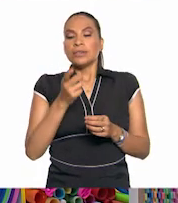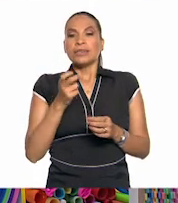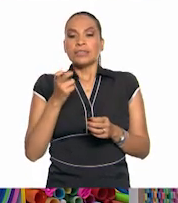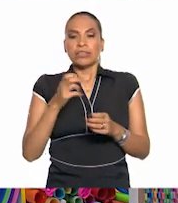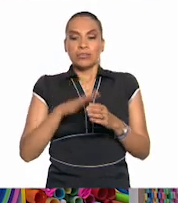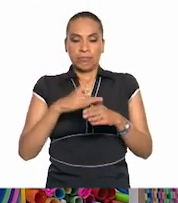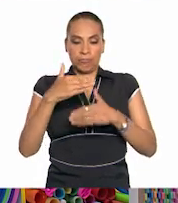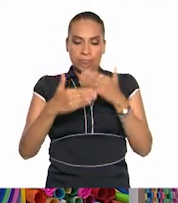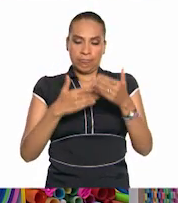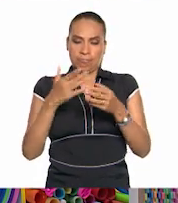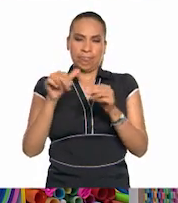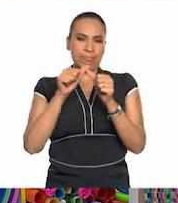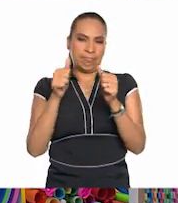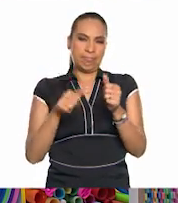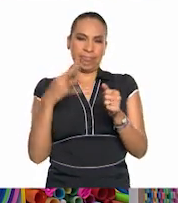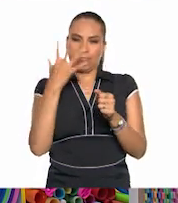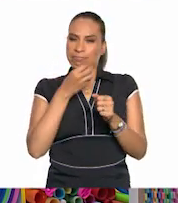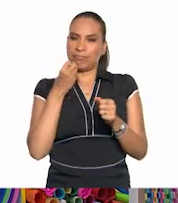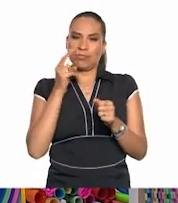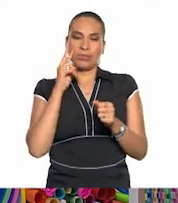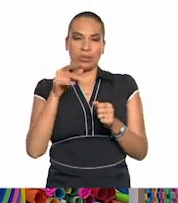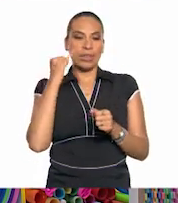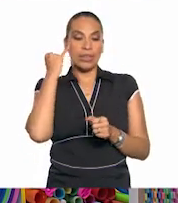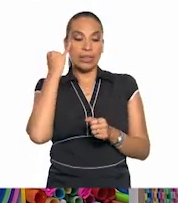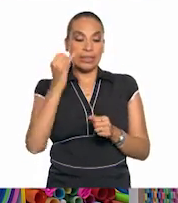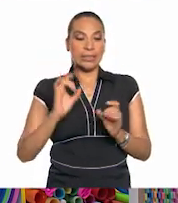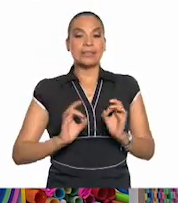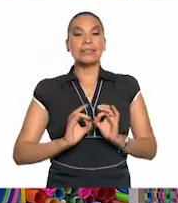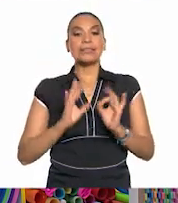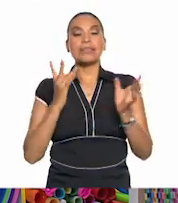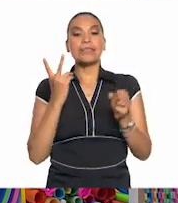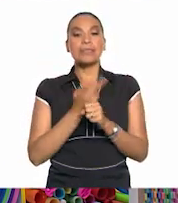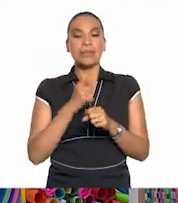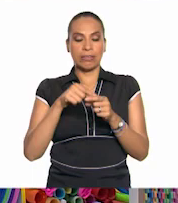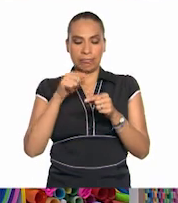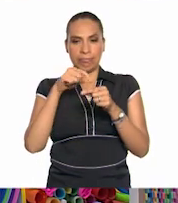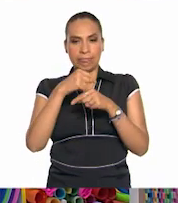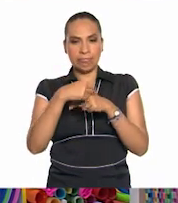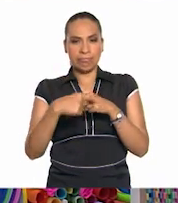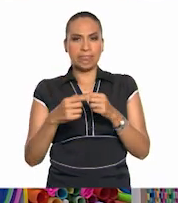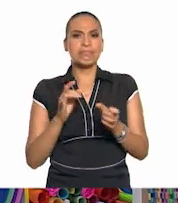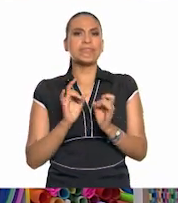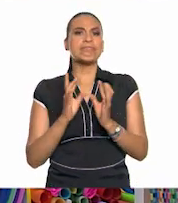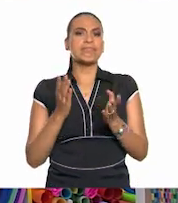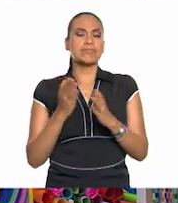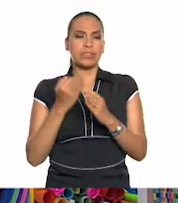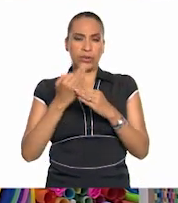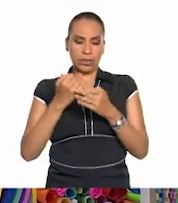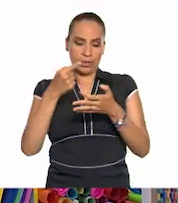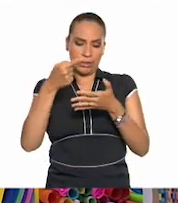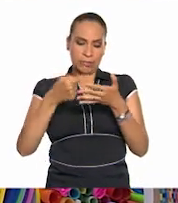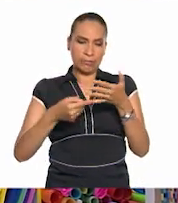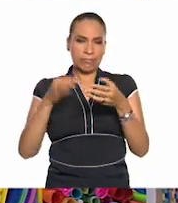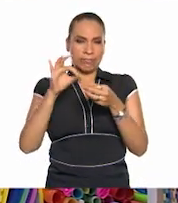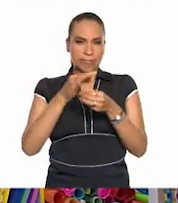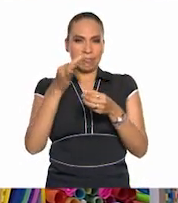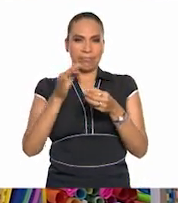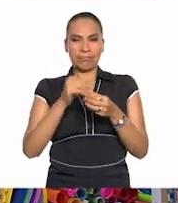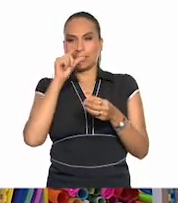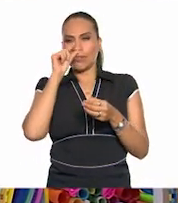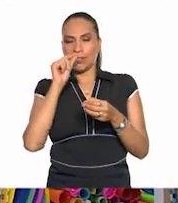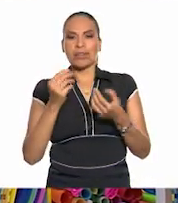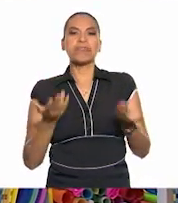un proceso artesanal tremendo en el que imagínate que se nos pase la cuenta de las que llevábamos y pues